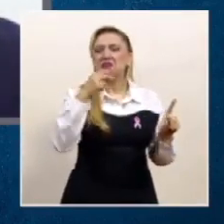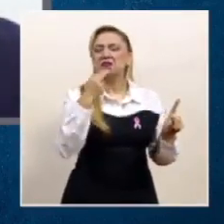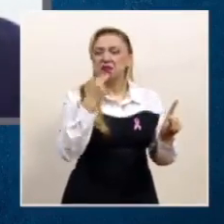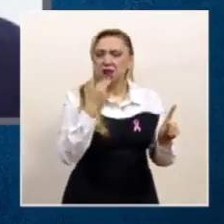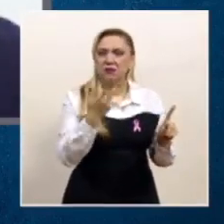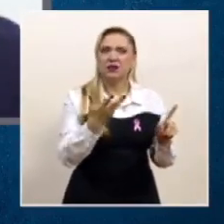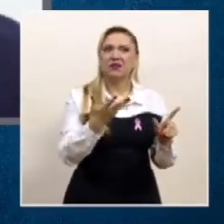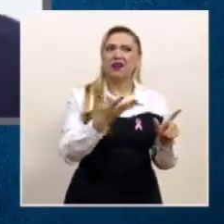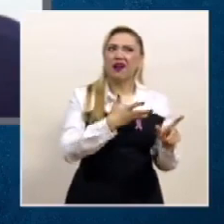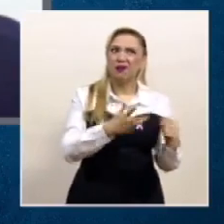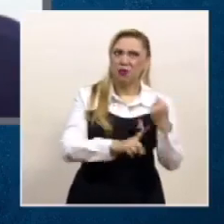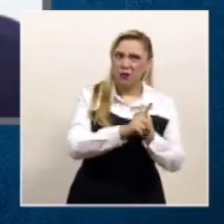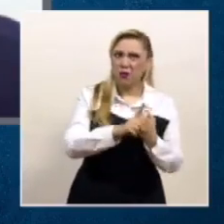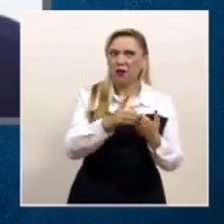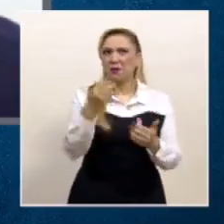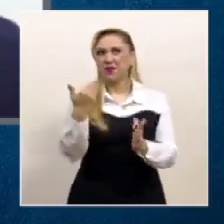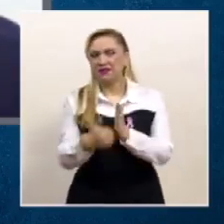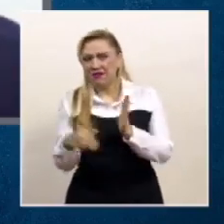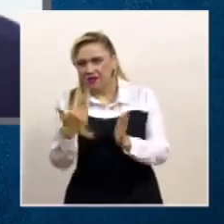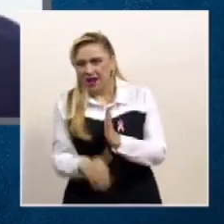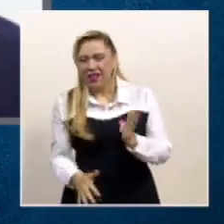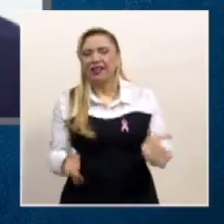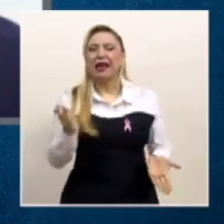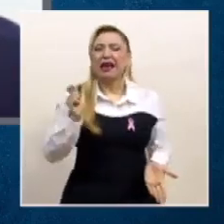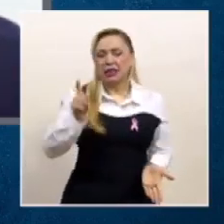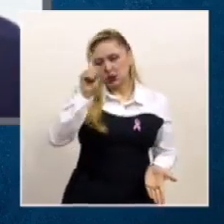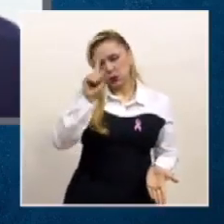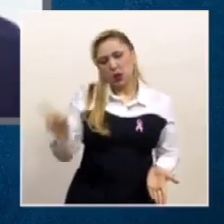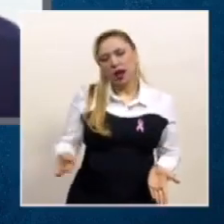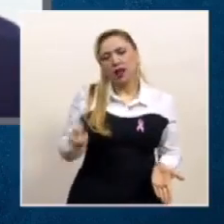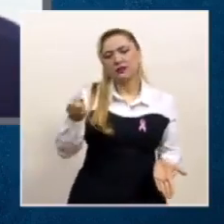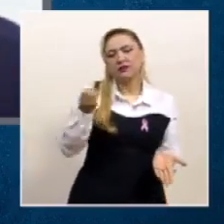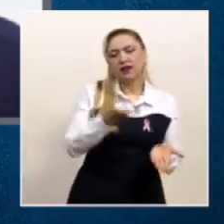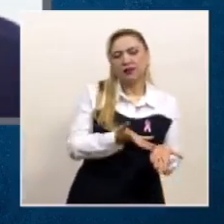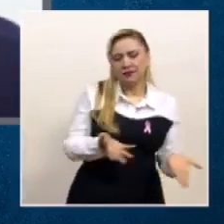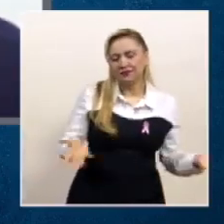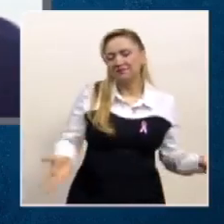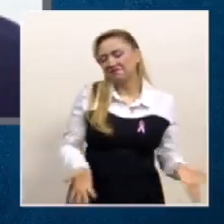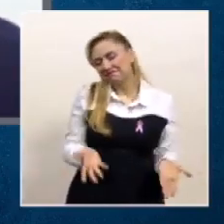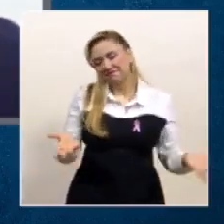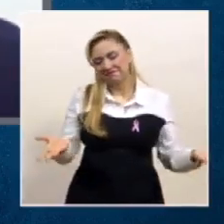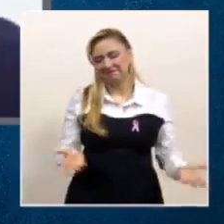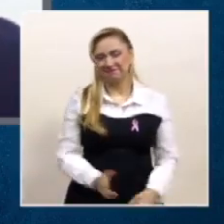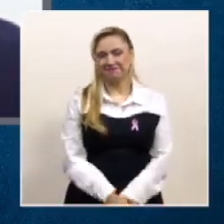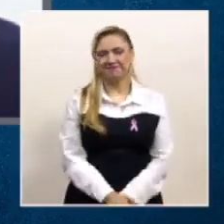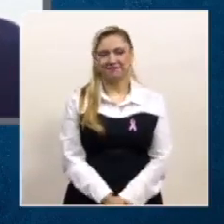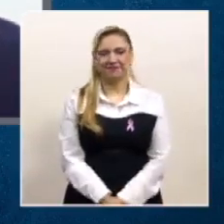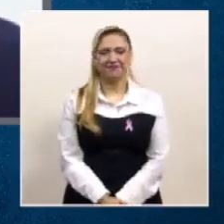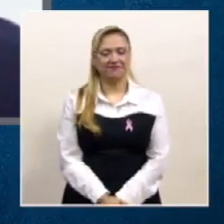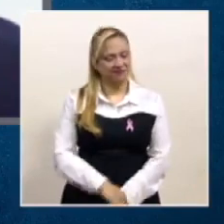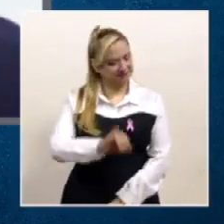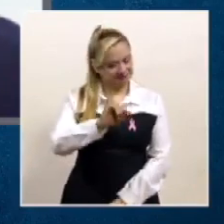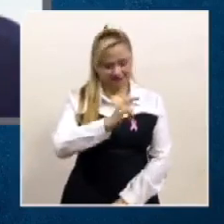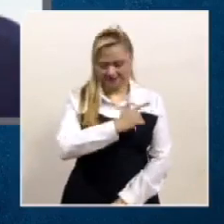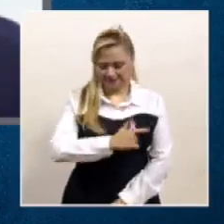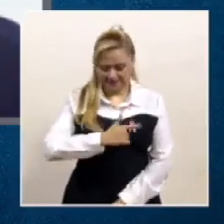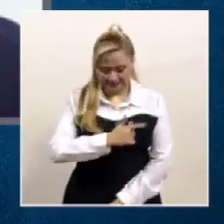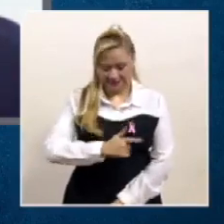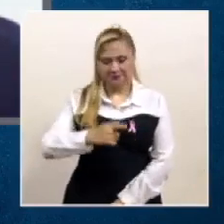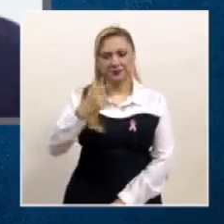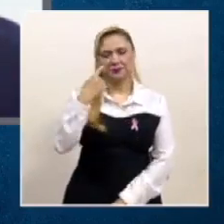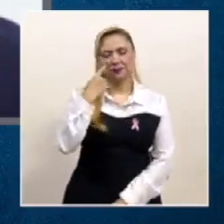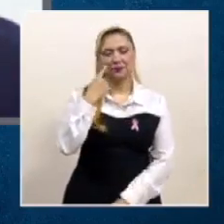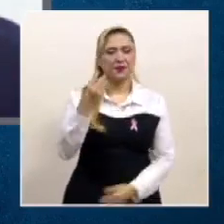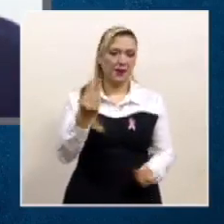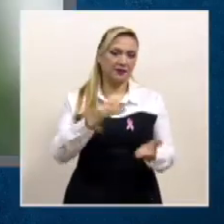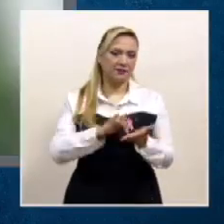sus deficiencias? ¿Qué sugerencias tendrías tú, qué opinión tendrías tú sobre esta ley? Por supuesto, Roberto,